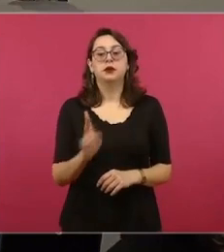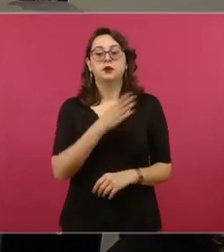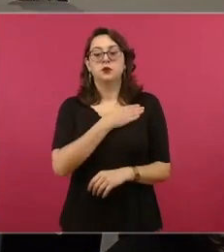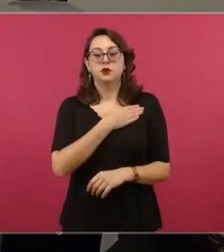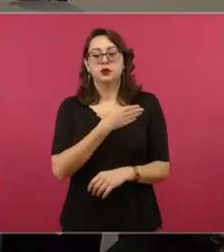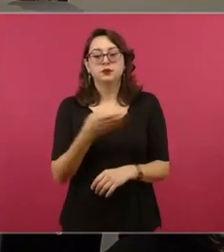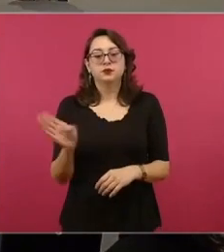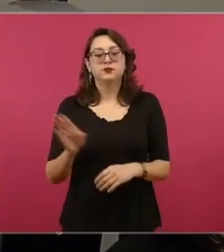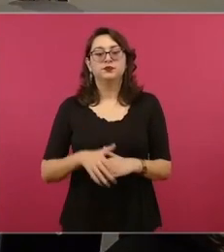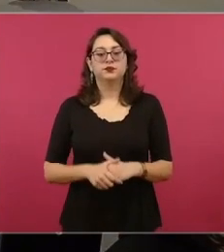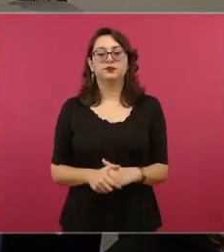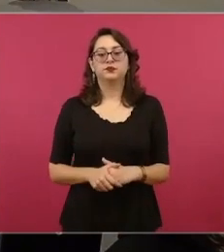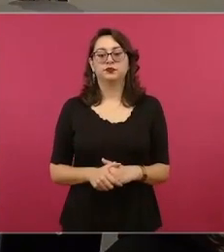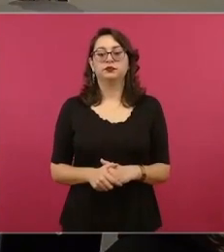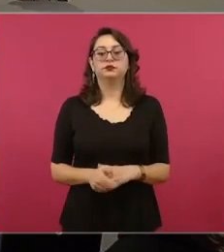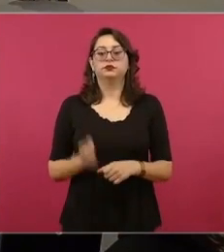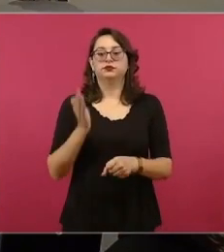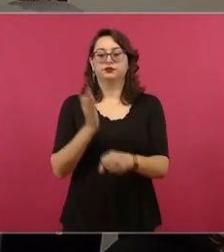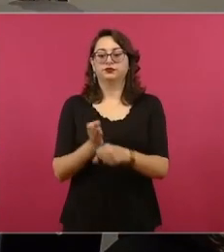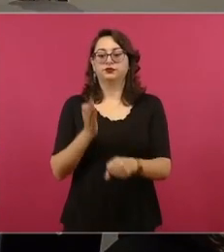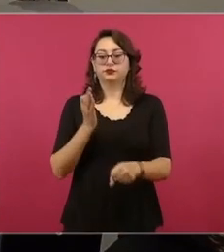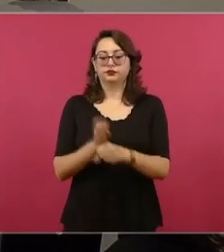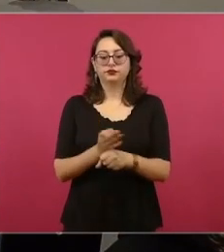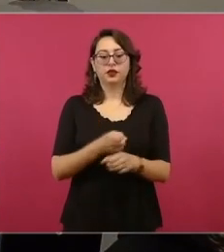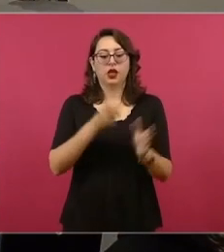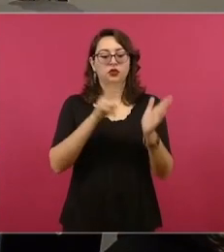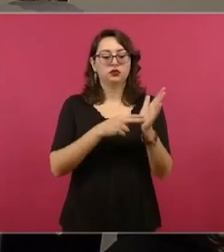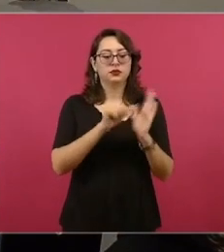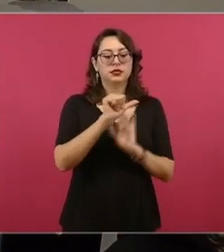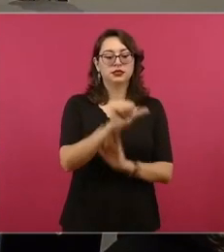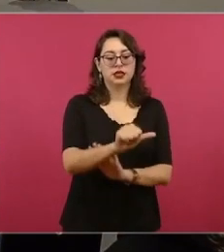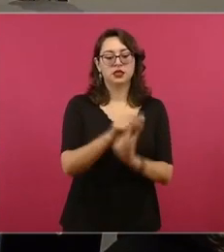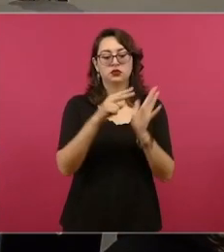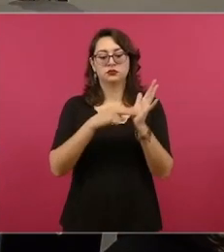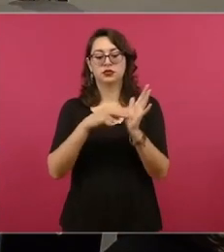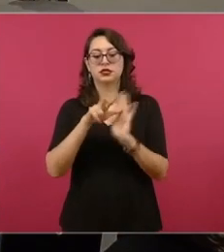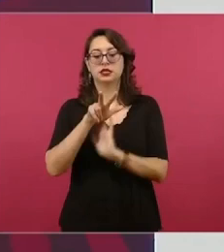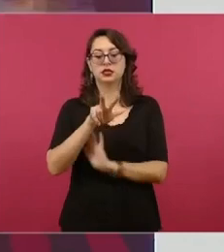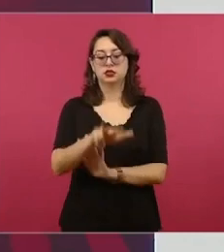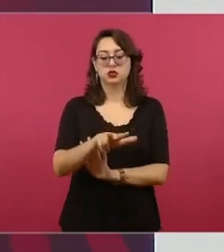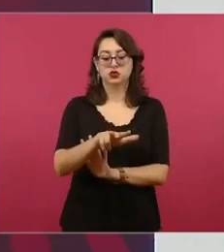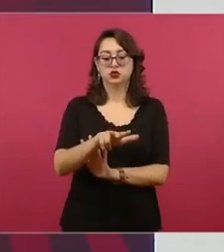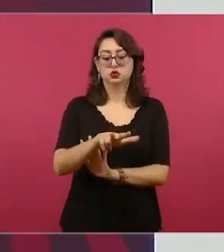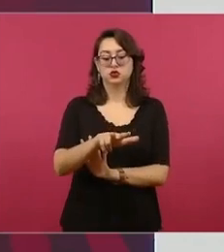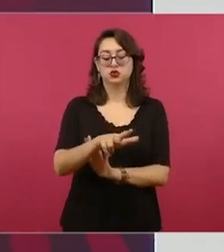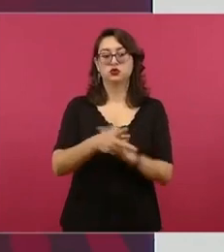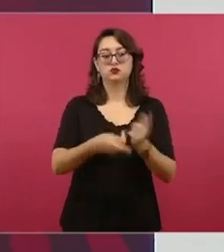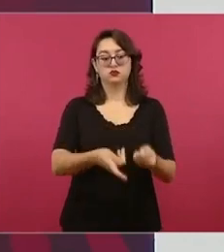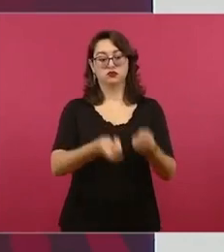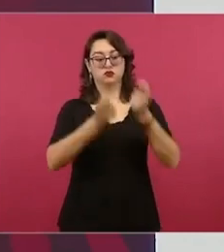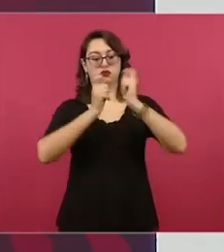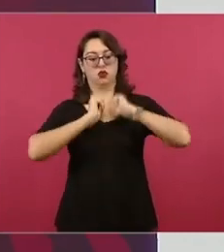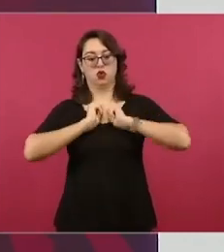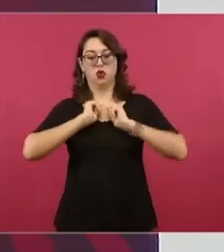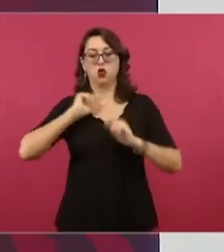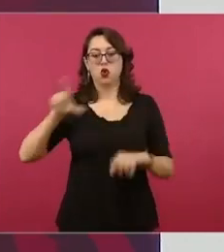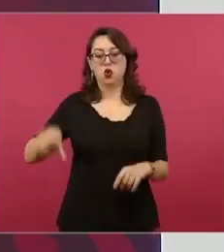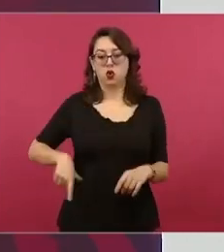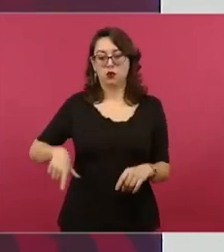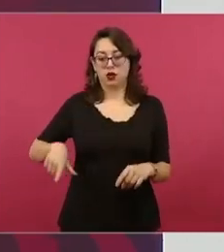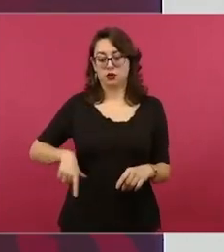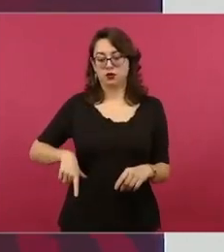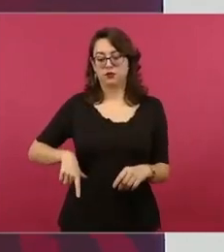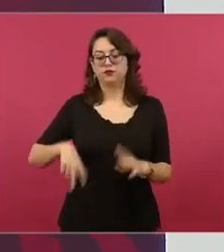ahora es lo más cercano a lo sucedido,